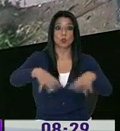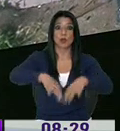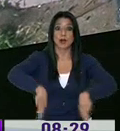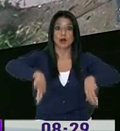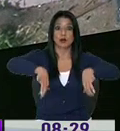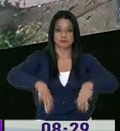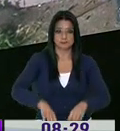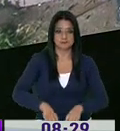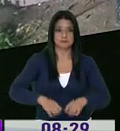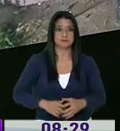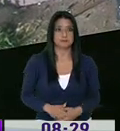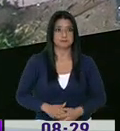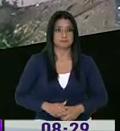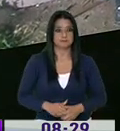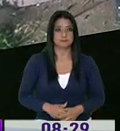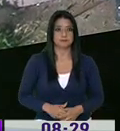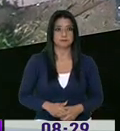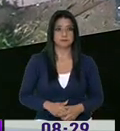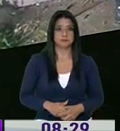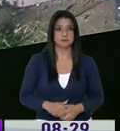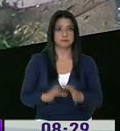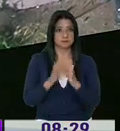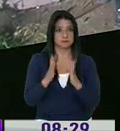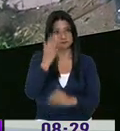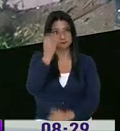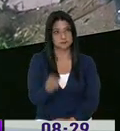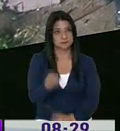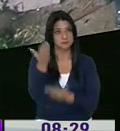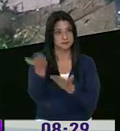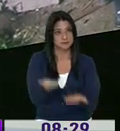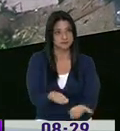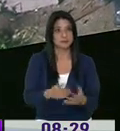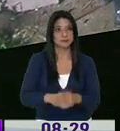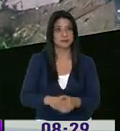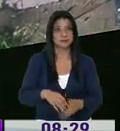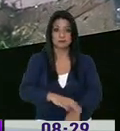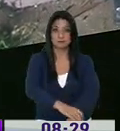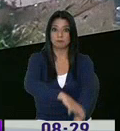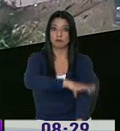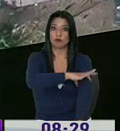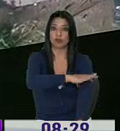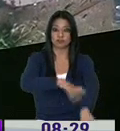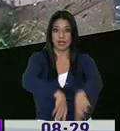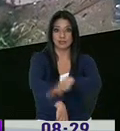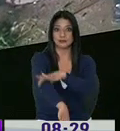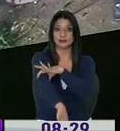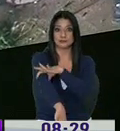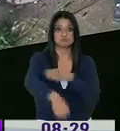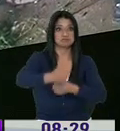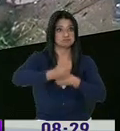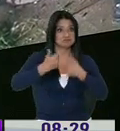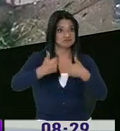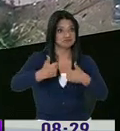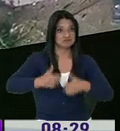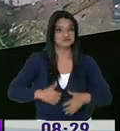grande así que adriana bueno sigue adelante con botas de trabajo te veo muy bien